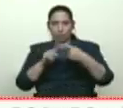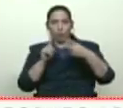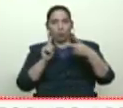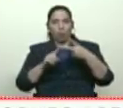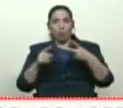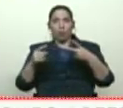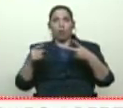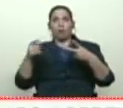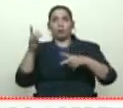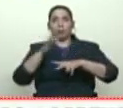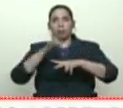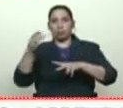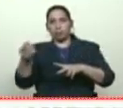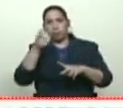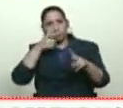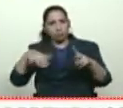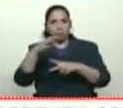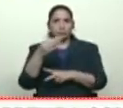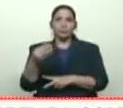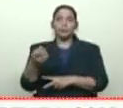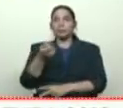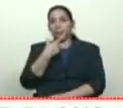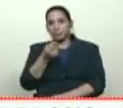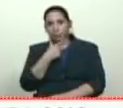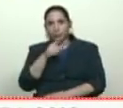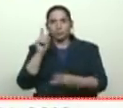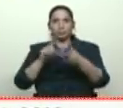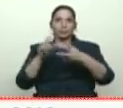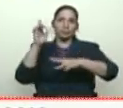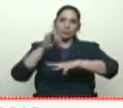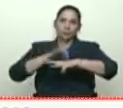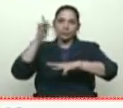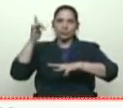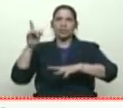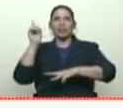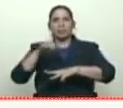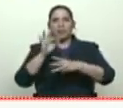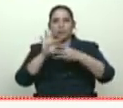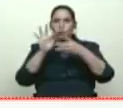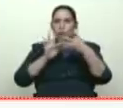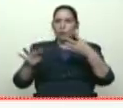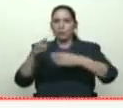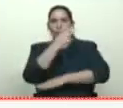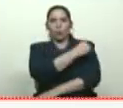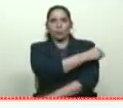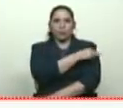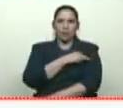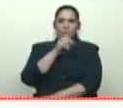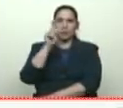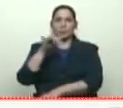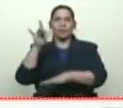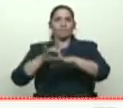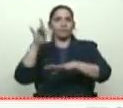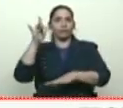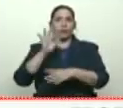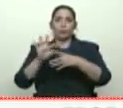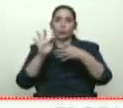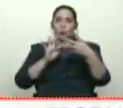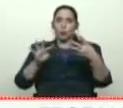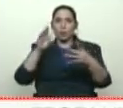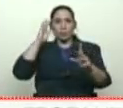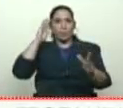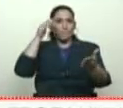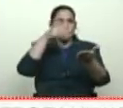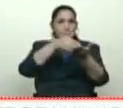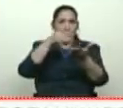en los medicamentos, afecta el funcionamiento de los hospitales, afecta el funcionamiento del acceso a la educación y a